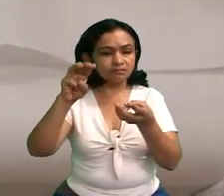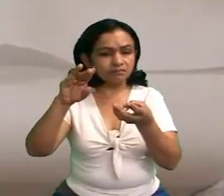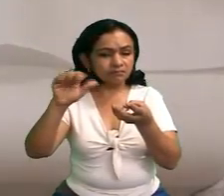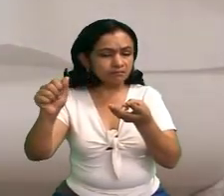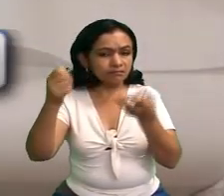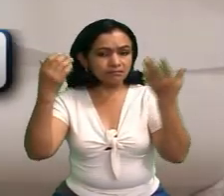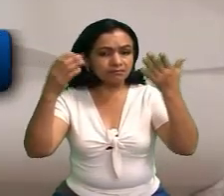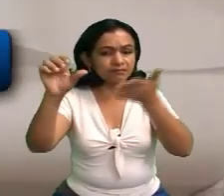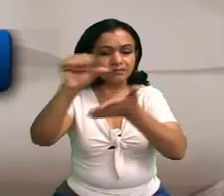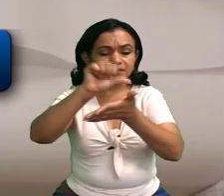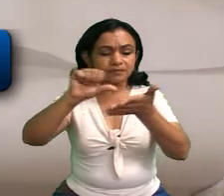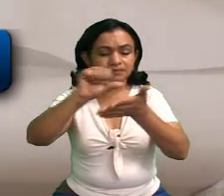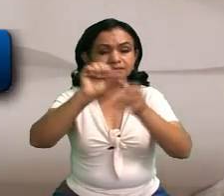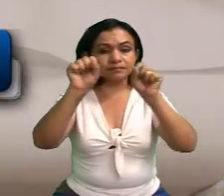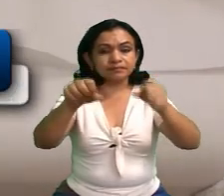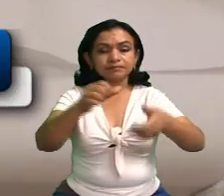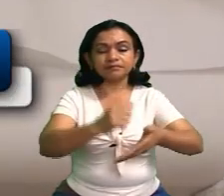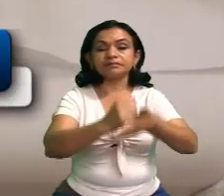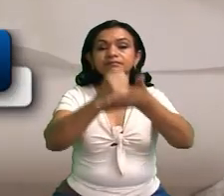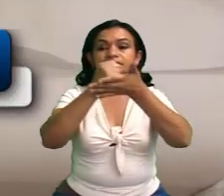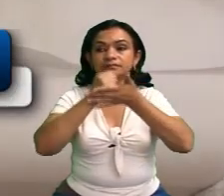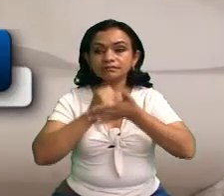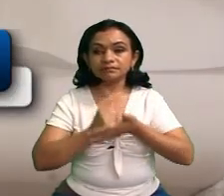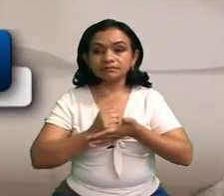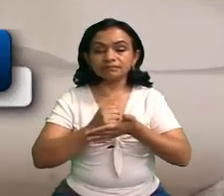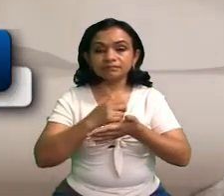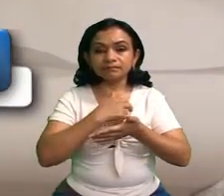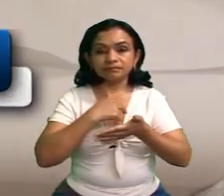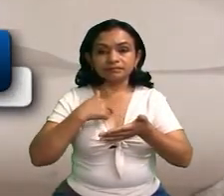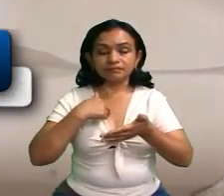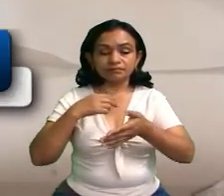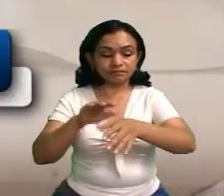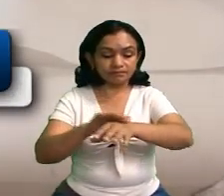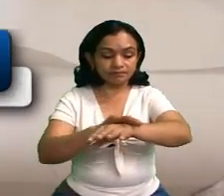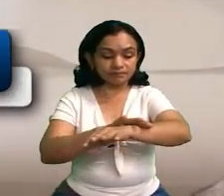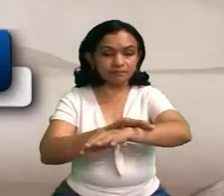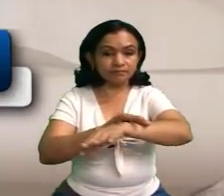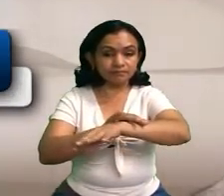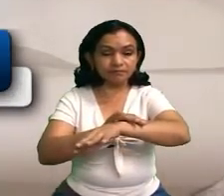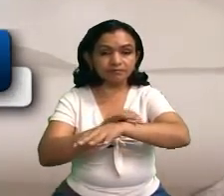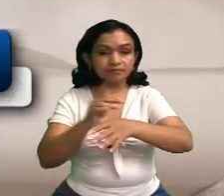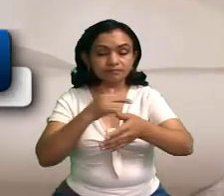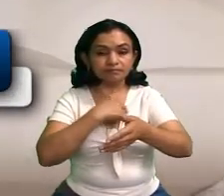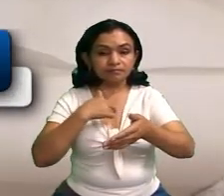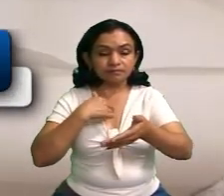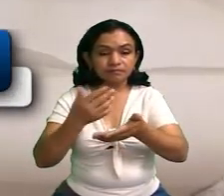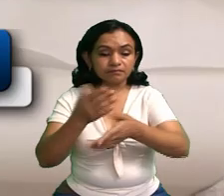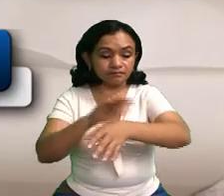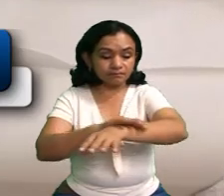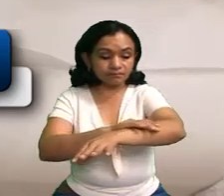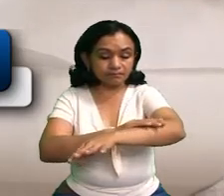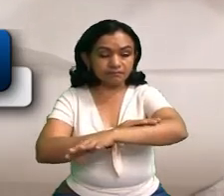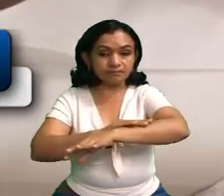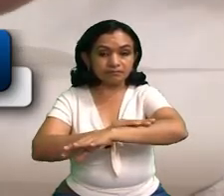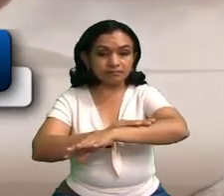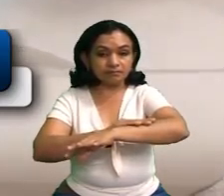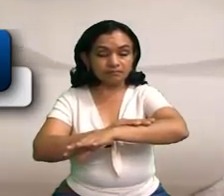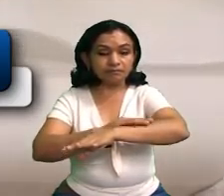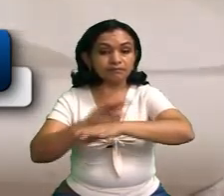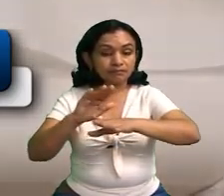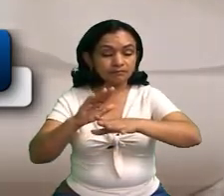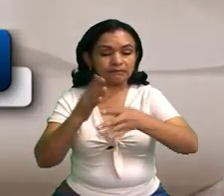de aceites que nos pueden ayudar a hidratar la piel, porque la función de la crema es un hidratante, hidratar la piel para que